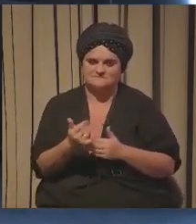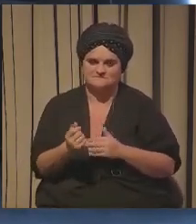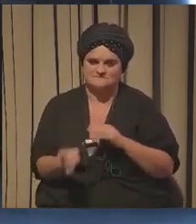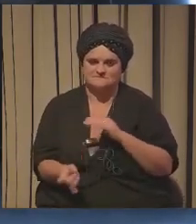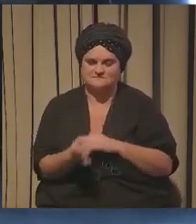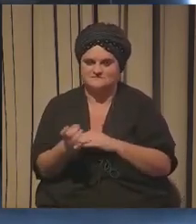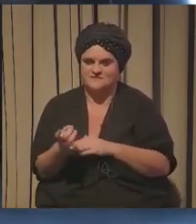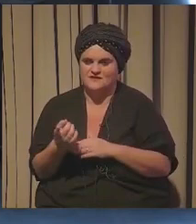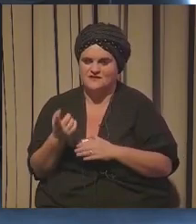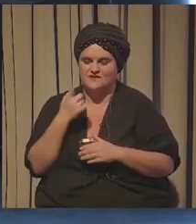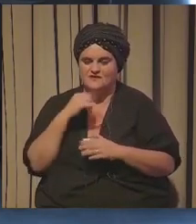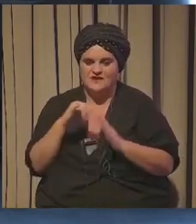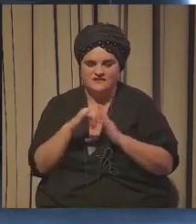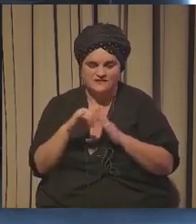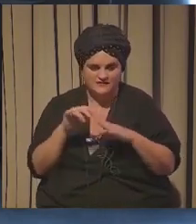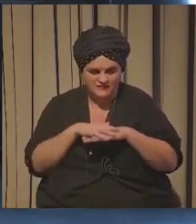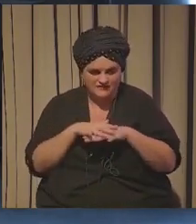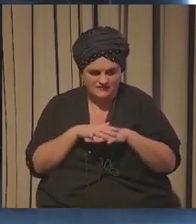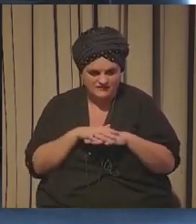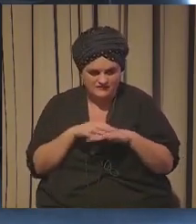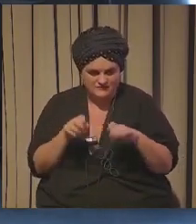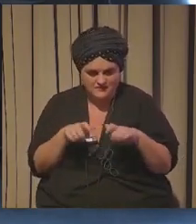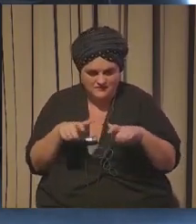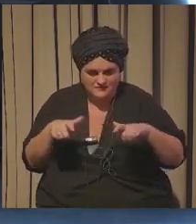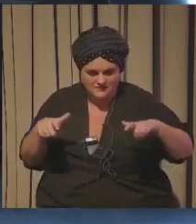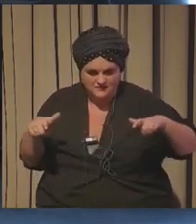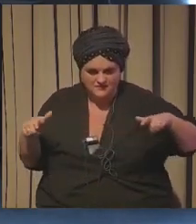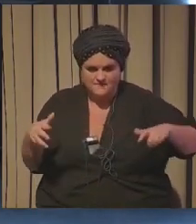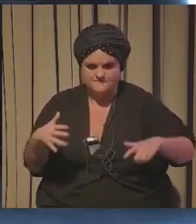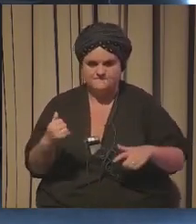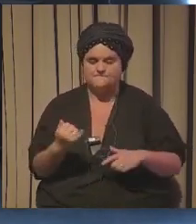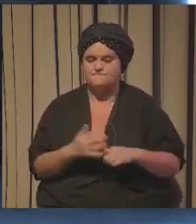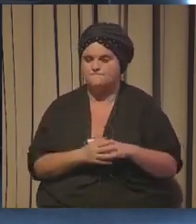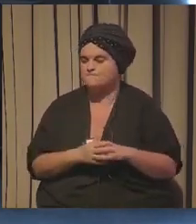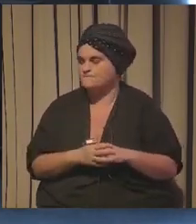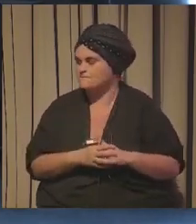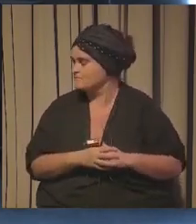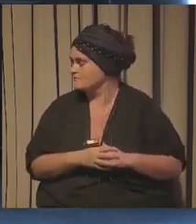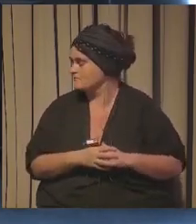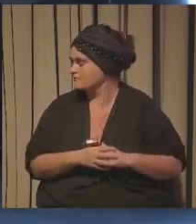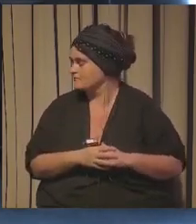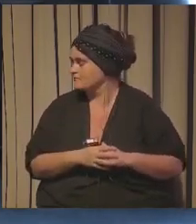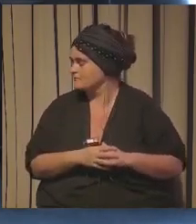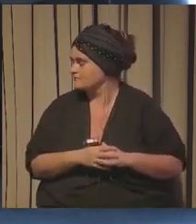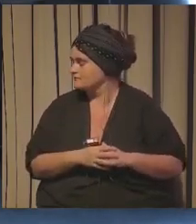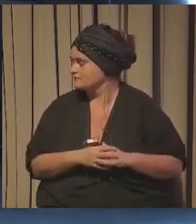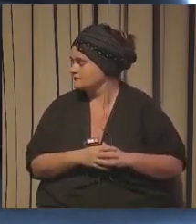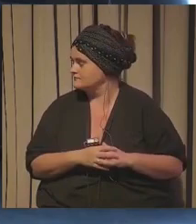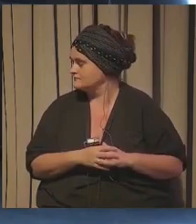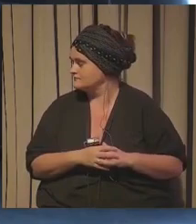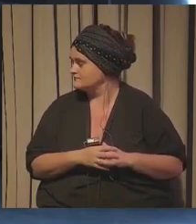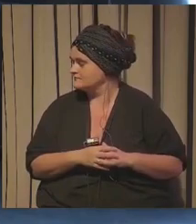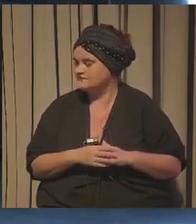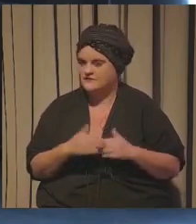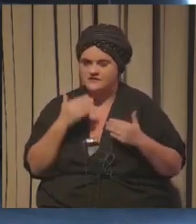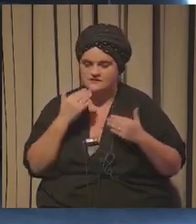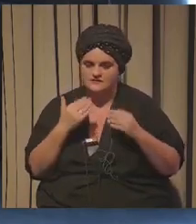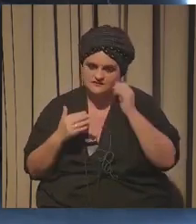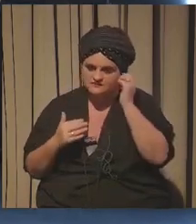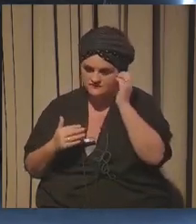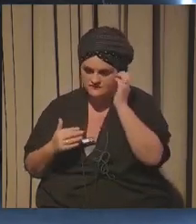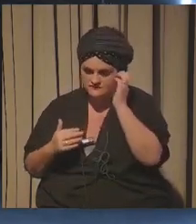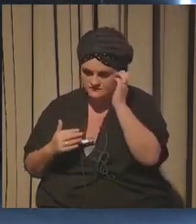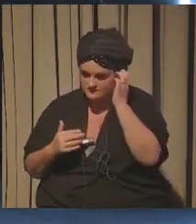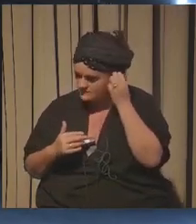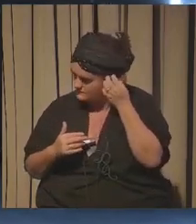sobre todo cerca en esta red que poco a poco va creciendo, va cogiendo fuerza. Pues eso, muchas gracias. Yo creo que con esto vamos a